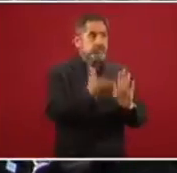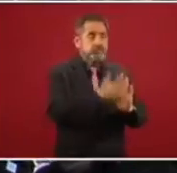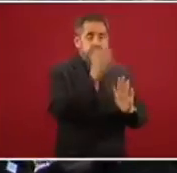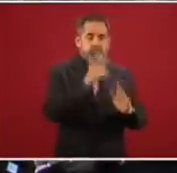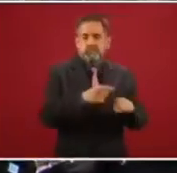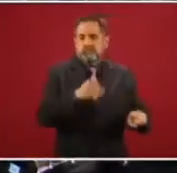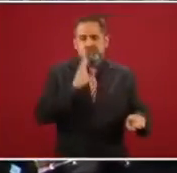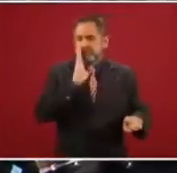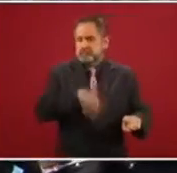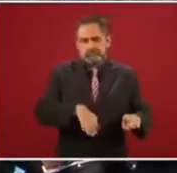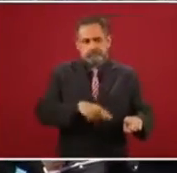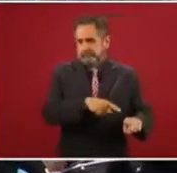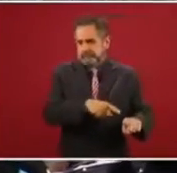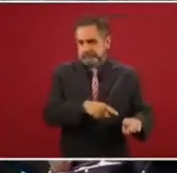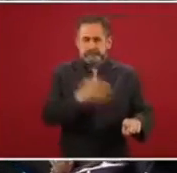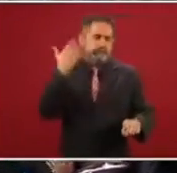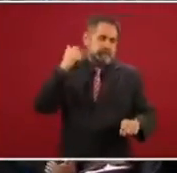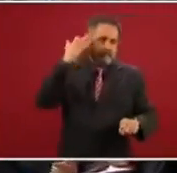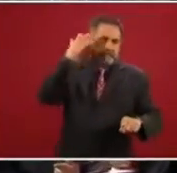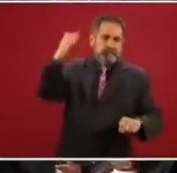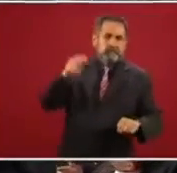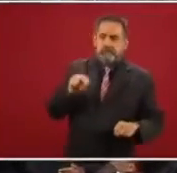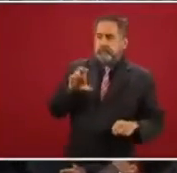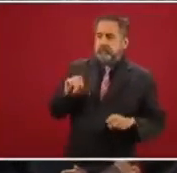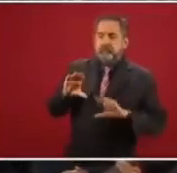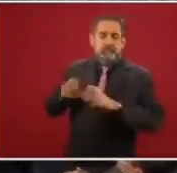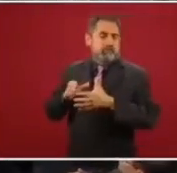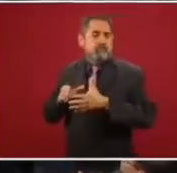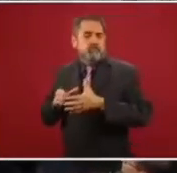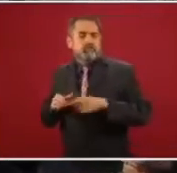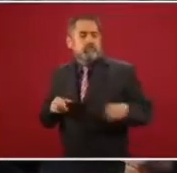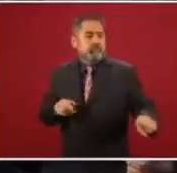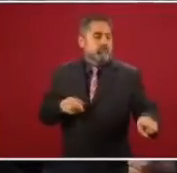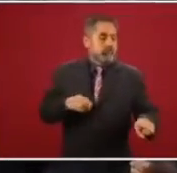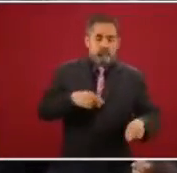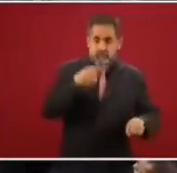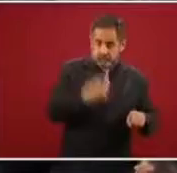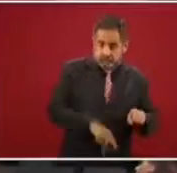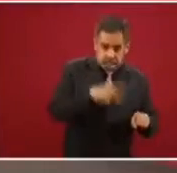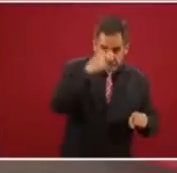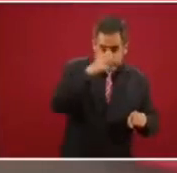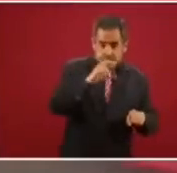en el período neoliberal nacionales y extranjeras